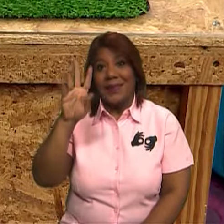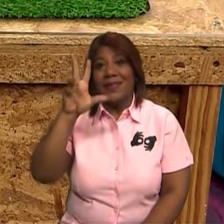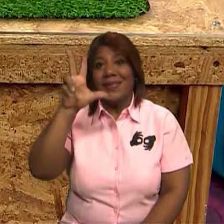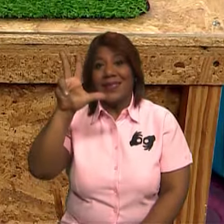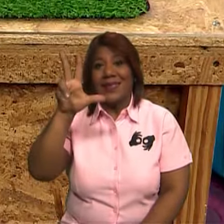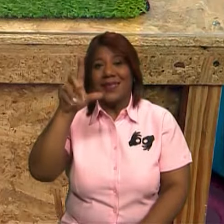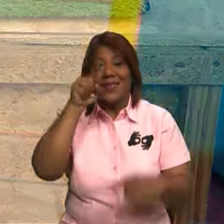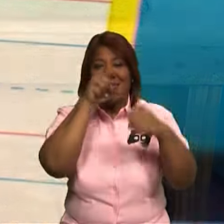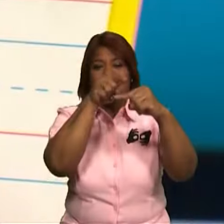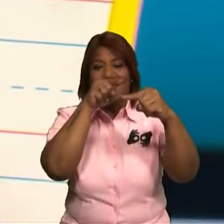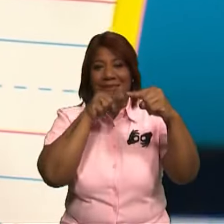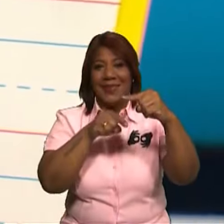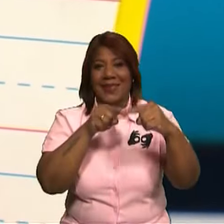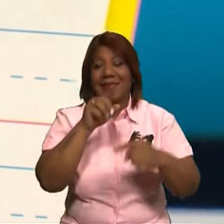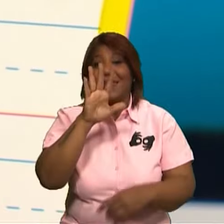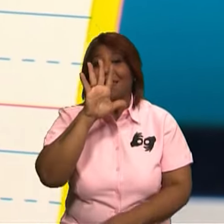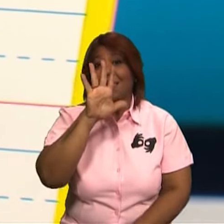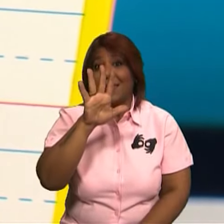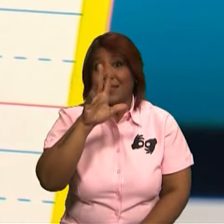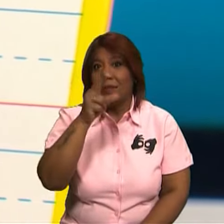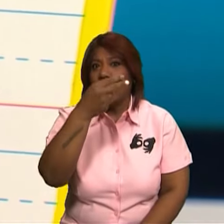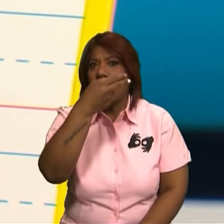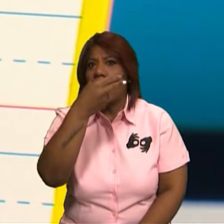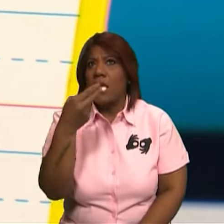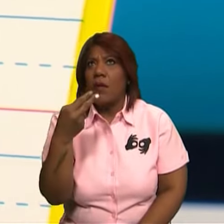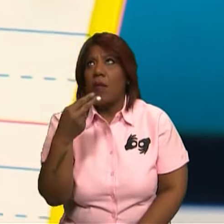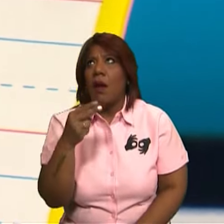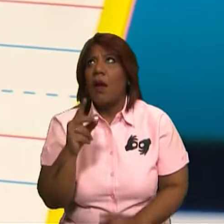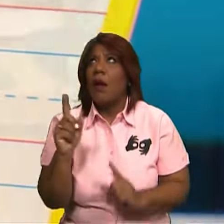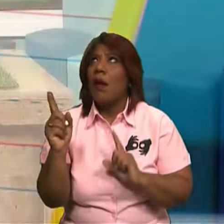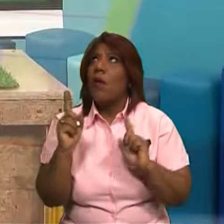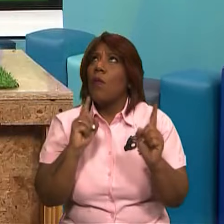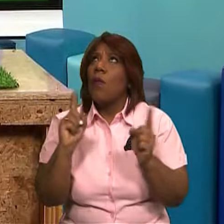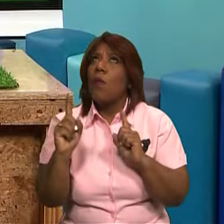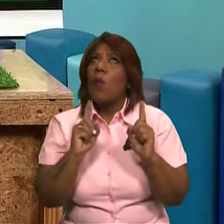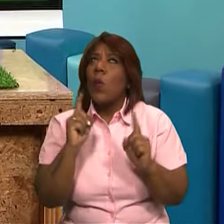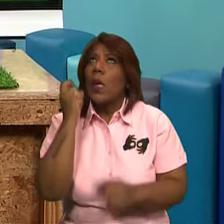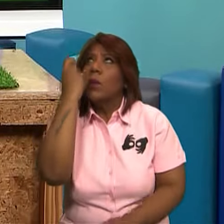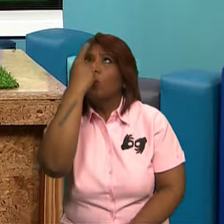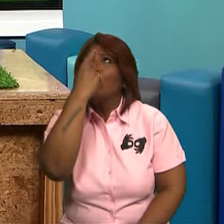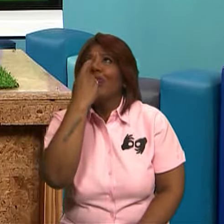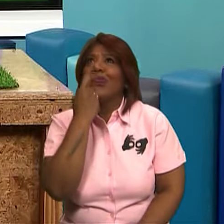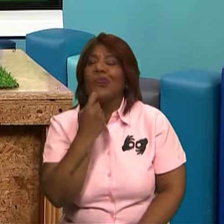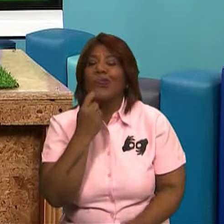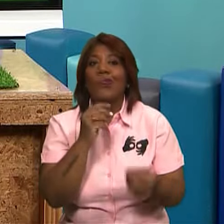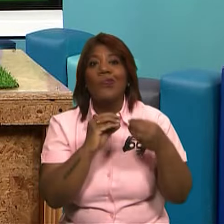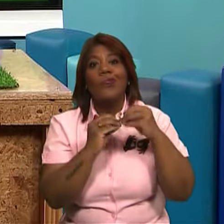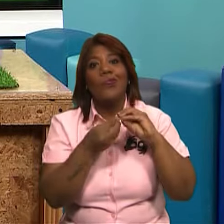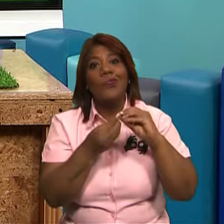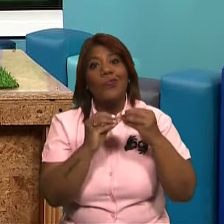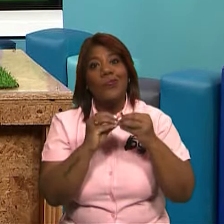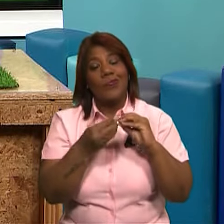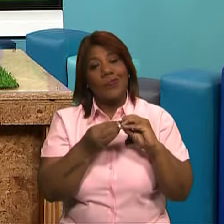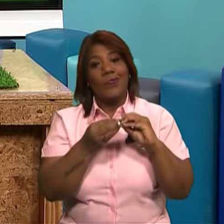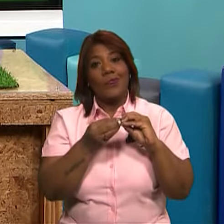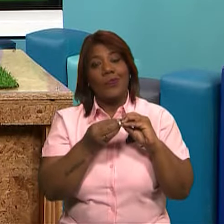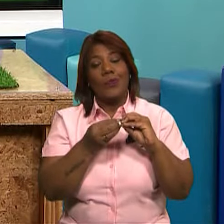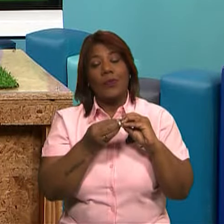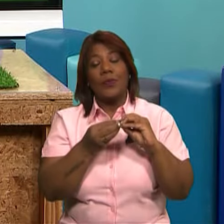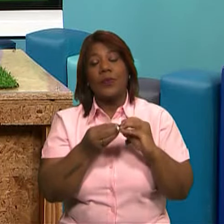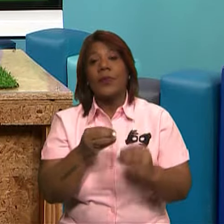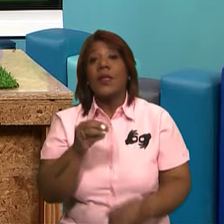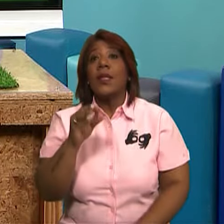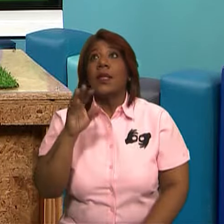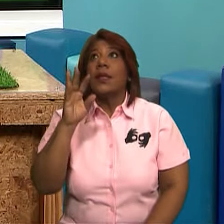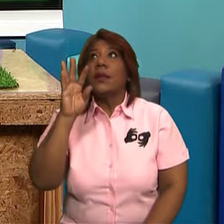43 entre 5. Yo tengo que buscar un número que se acerque a esa respuesta. Y digo, 5 por